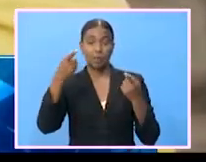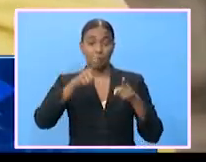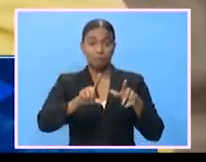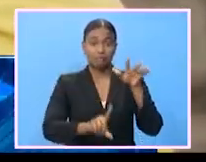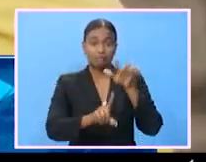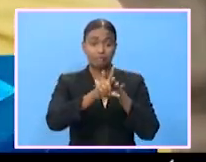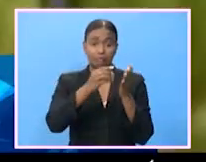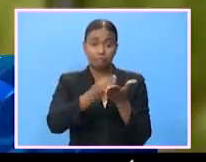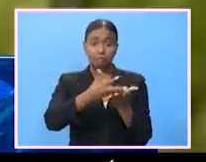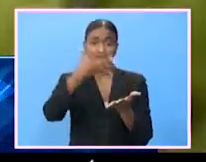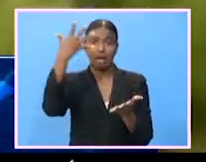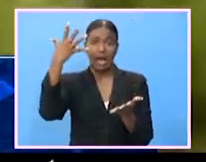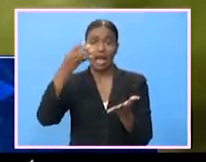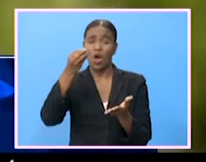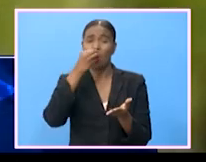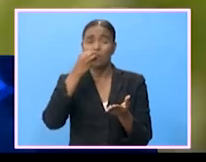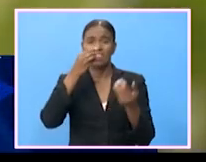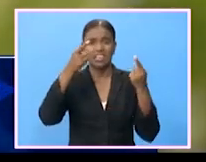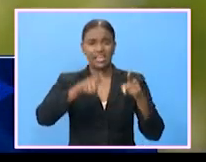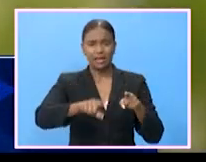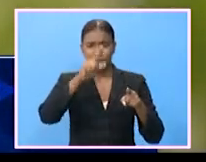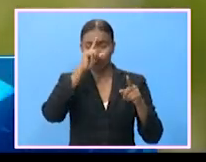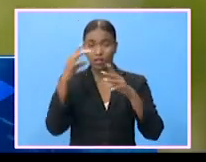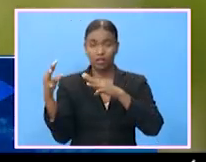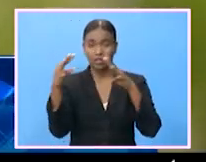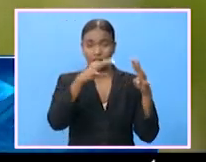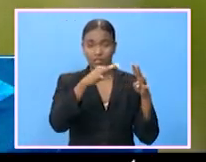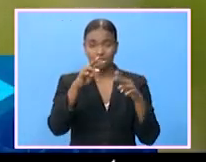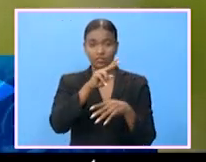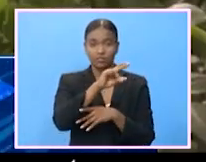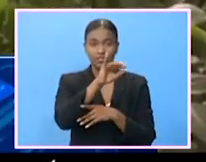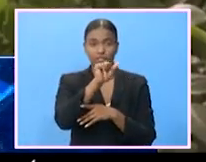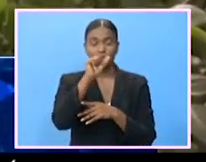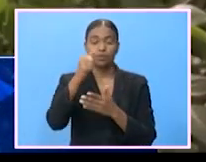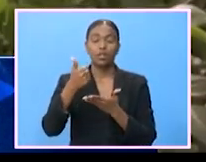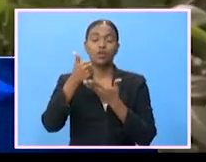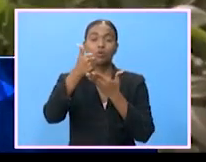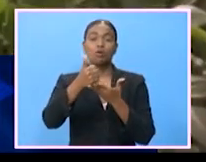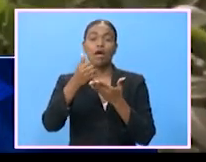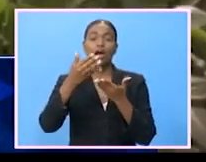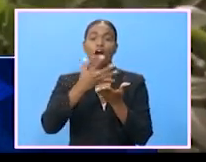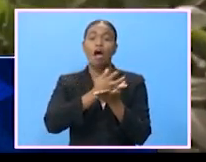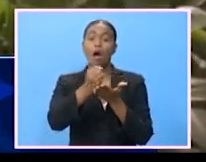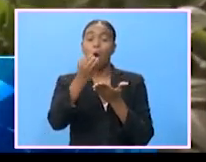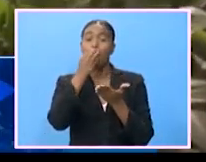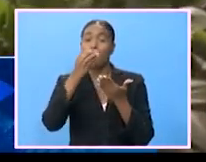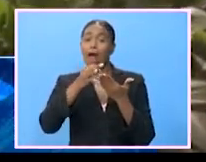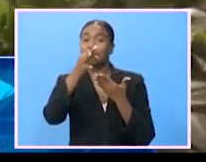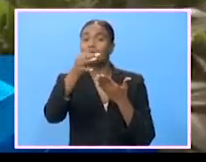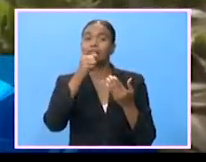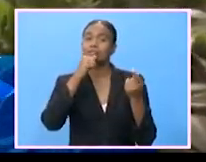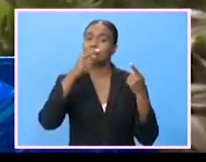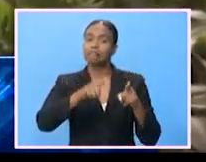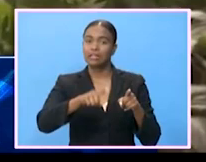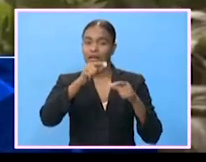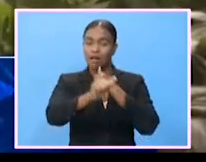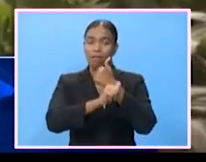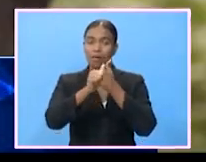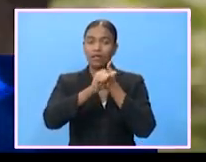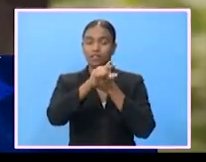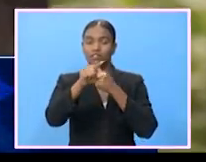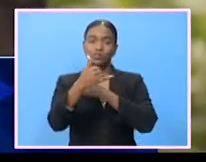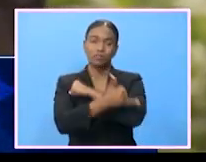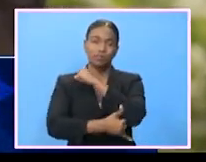los precios que provoca la guerra en Ucrania, ayudará a prevenir una futura escasez de alimentos que amenaza a los países